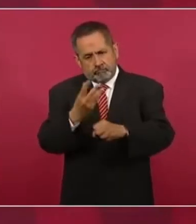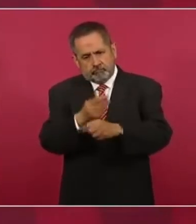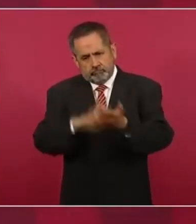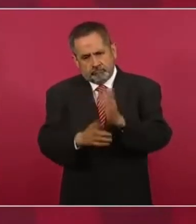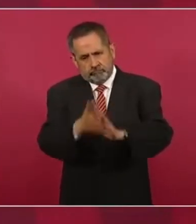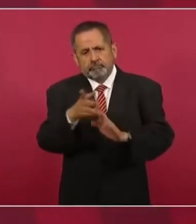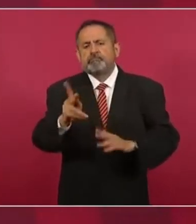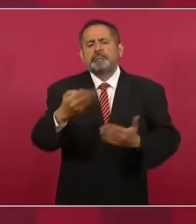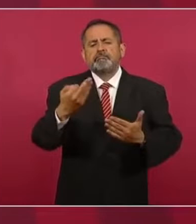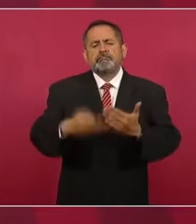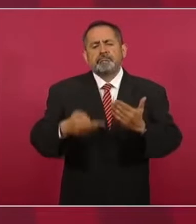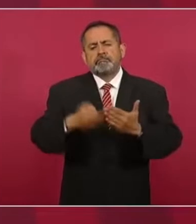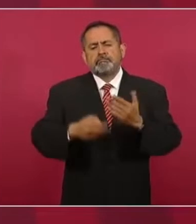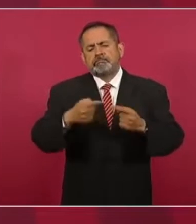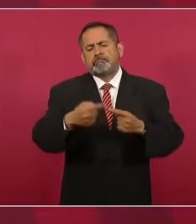hace falta